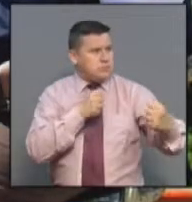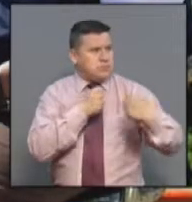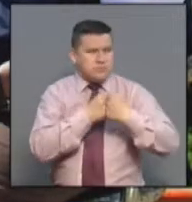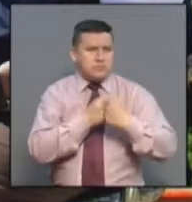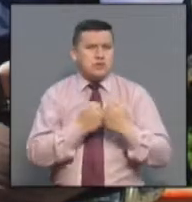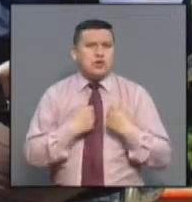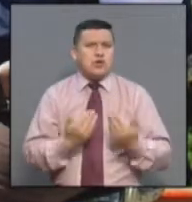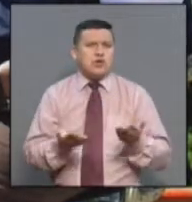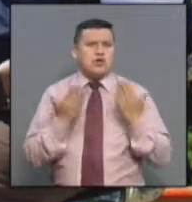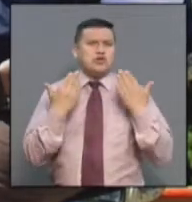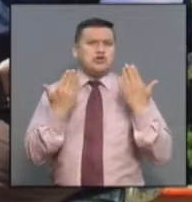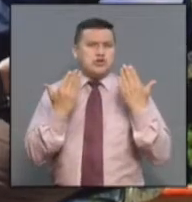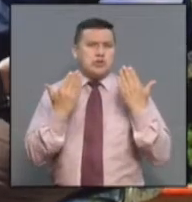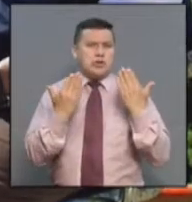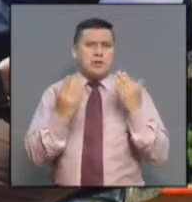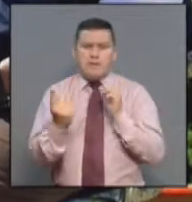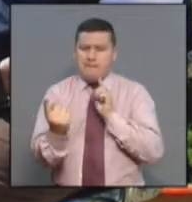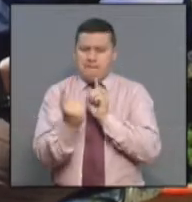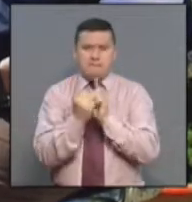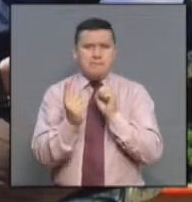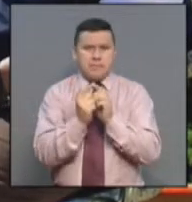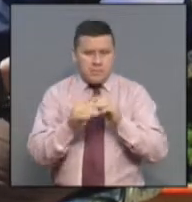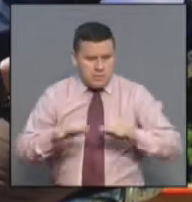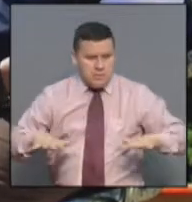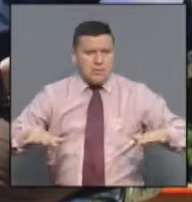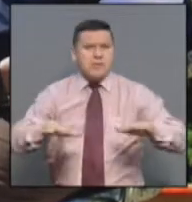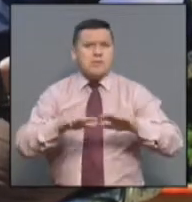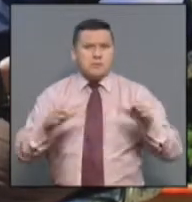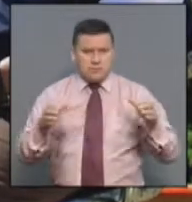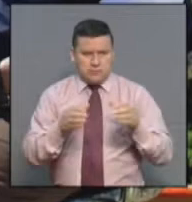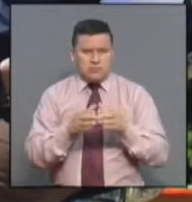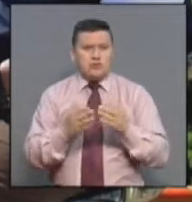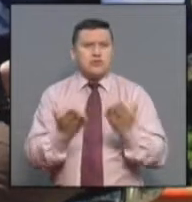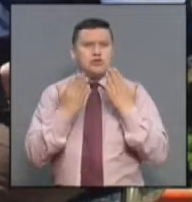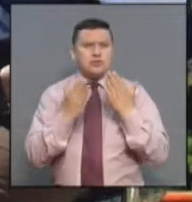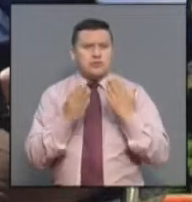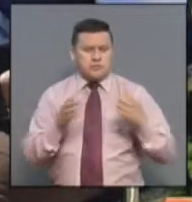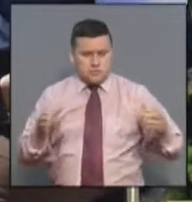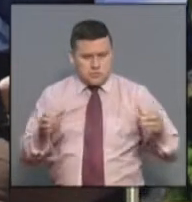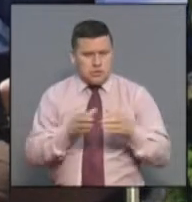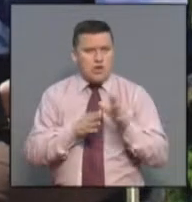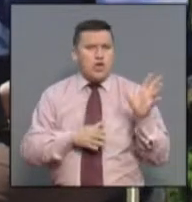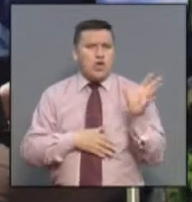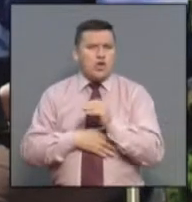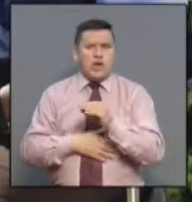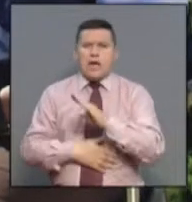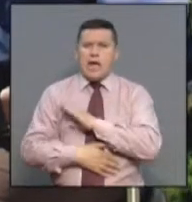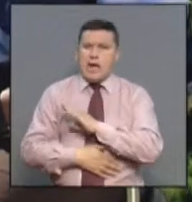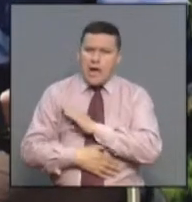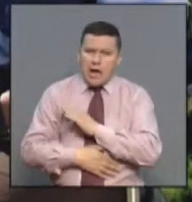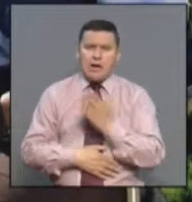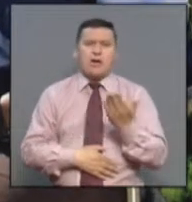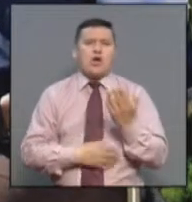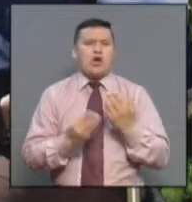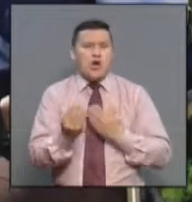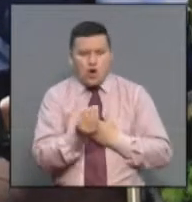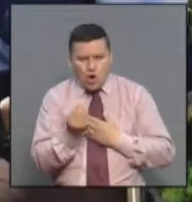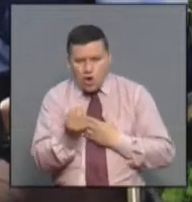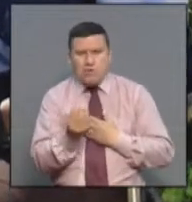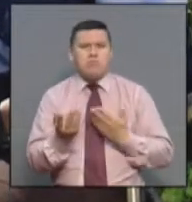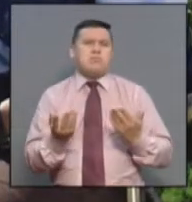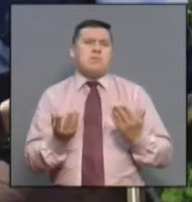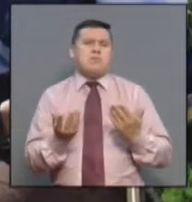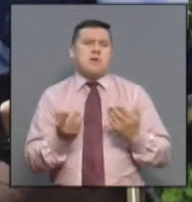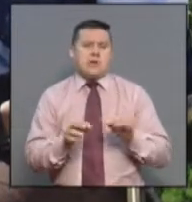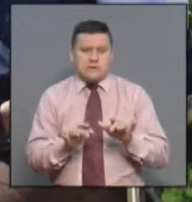porque nos permite acercarnos a los territorios, nos permite acercarnos a todos los alcaldes, a todos los concejales,